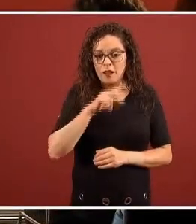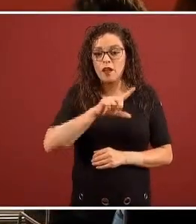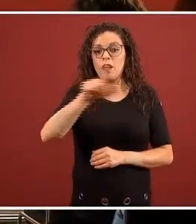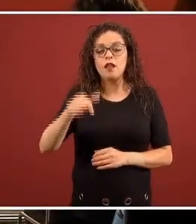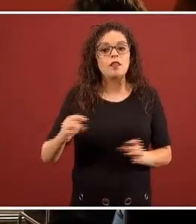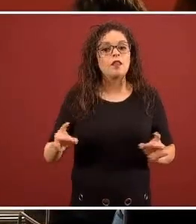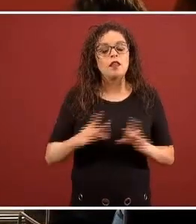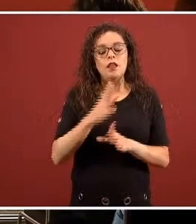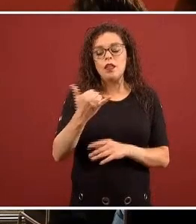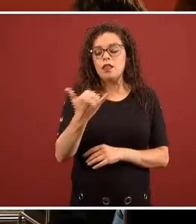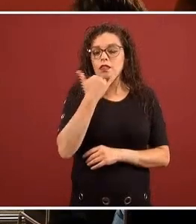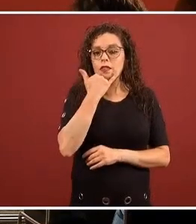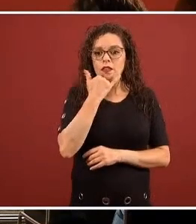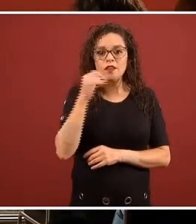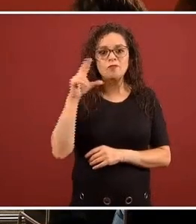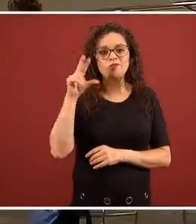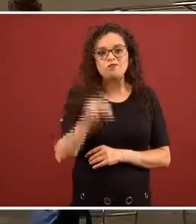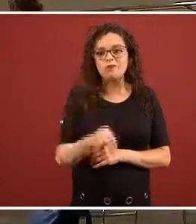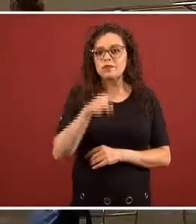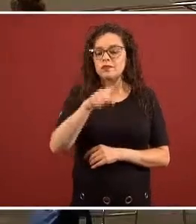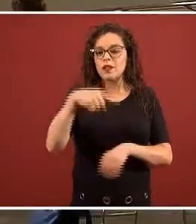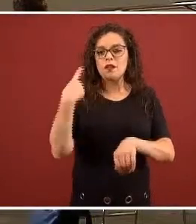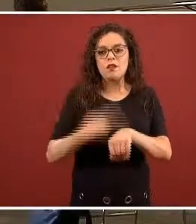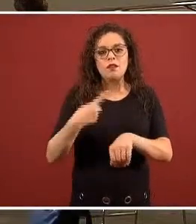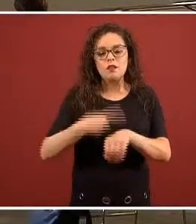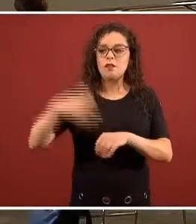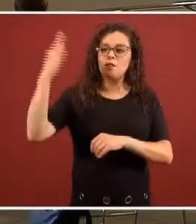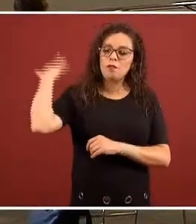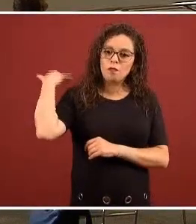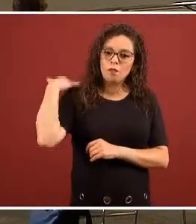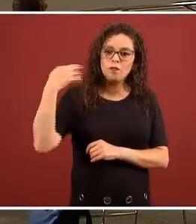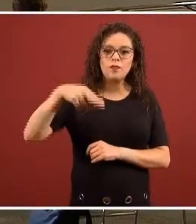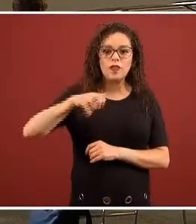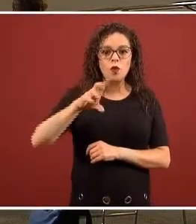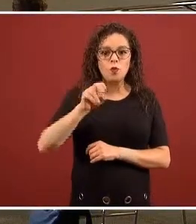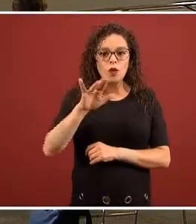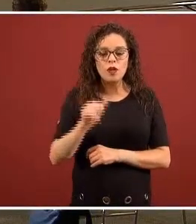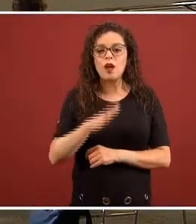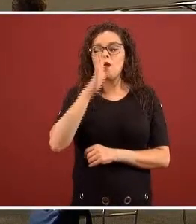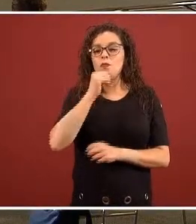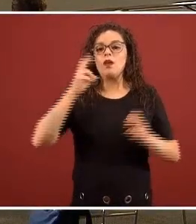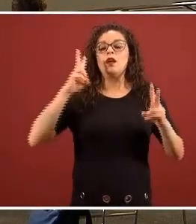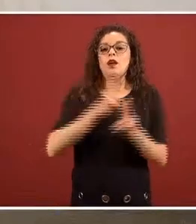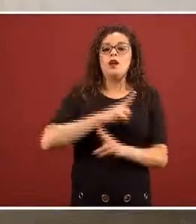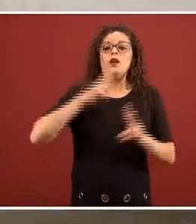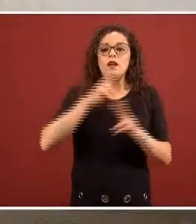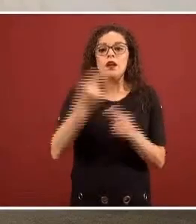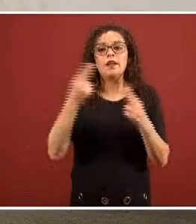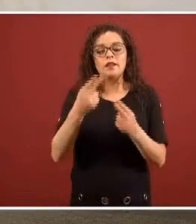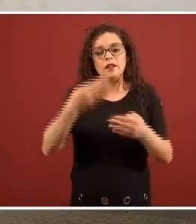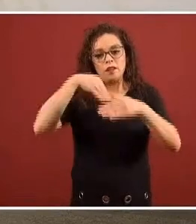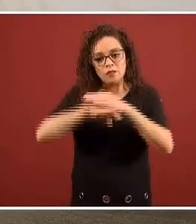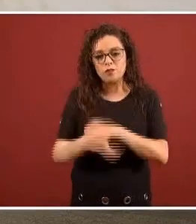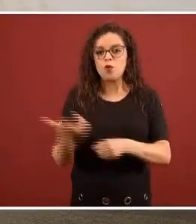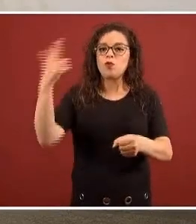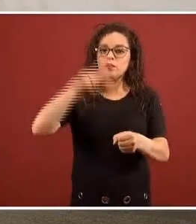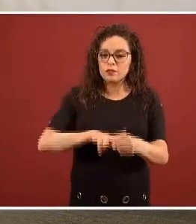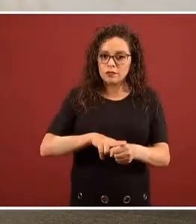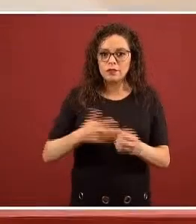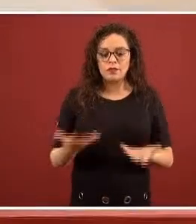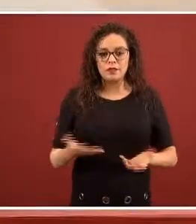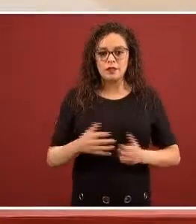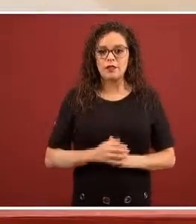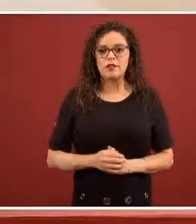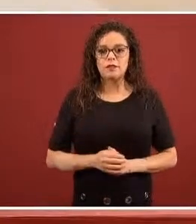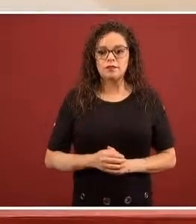una neumonía, dificultad respiratoria, que requiera una hospitalización inmediata y en algunos casos, efectivamente,